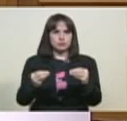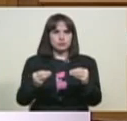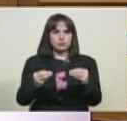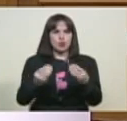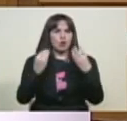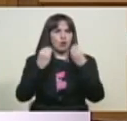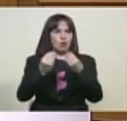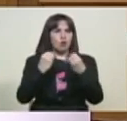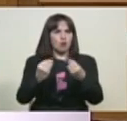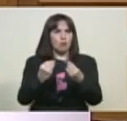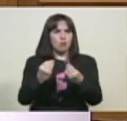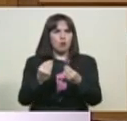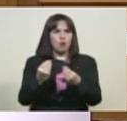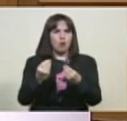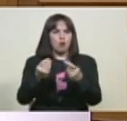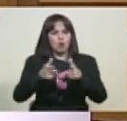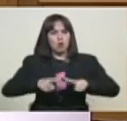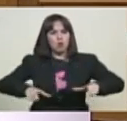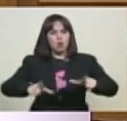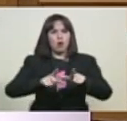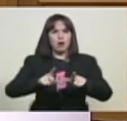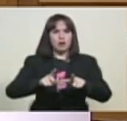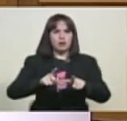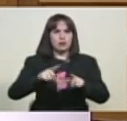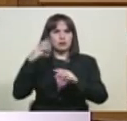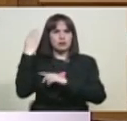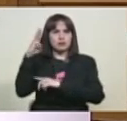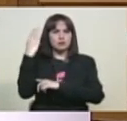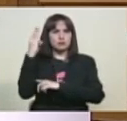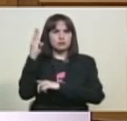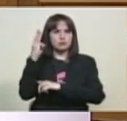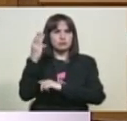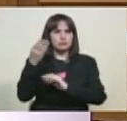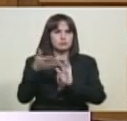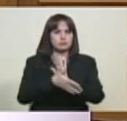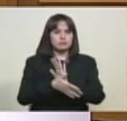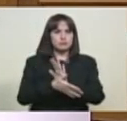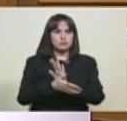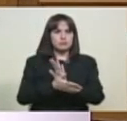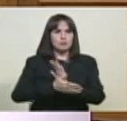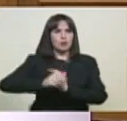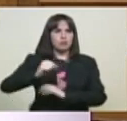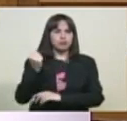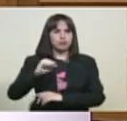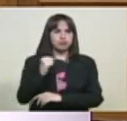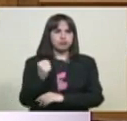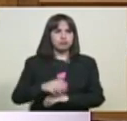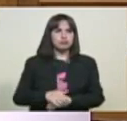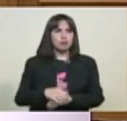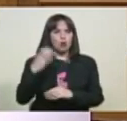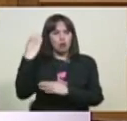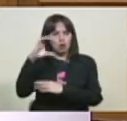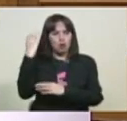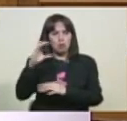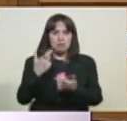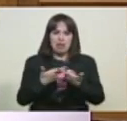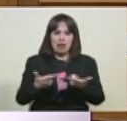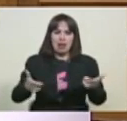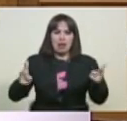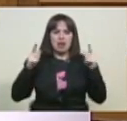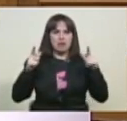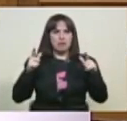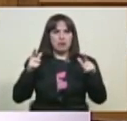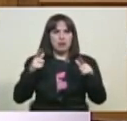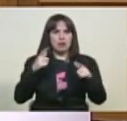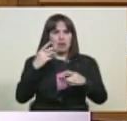virreinato de Bogotá. Fue libre Bogotá, fue libre lo que hoy es Colombia, fundada